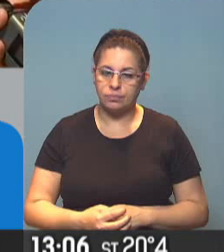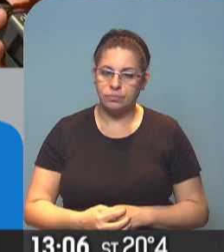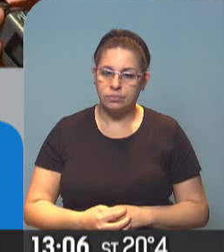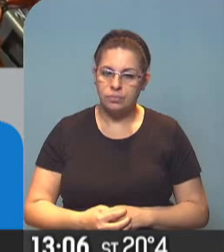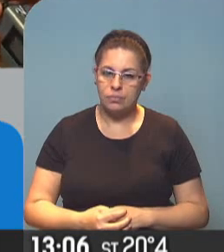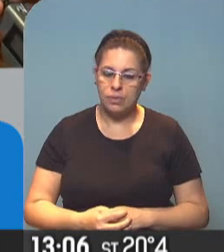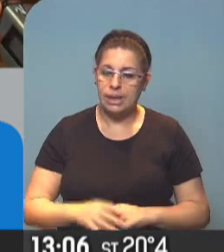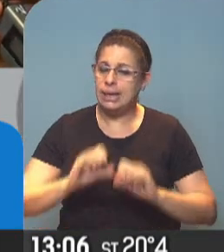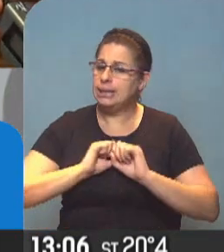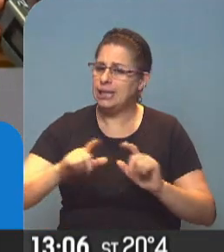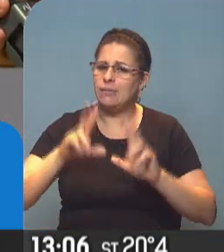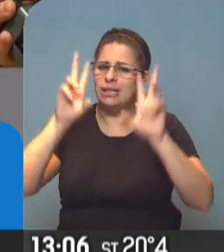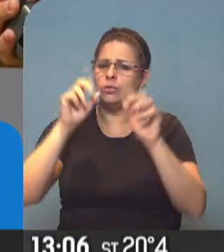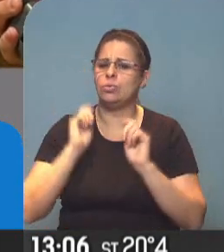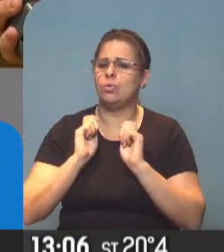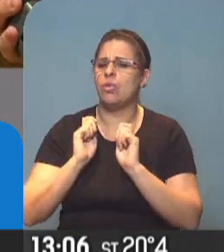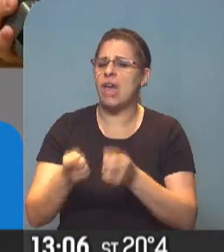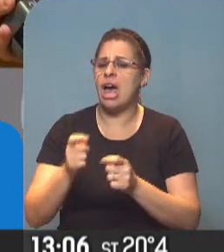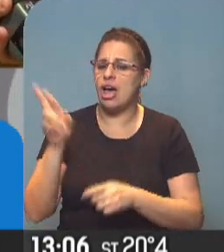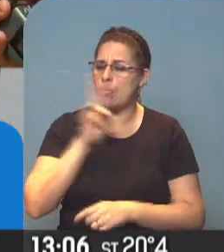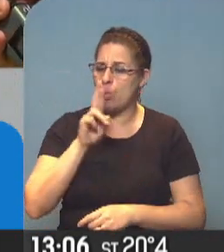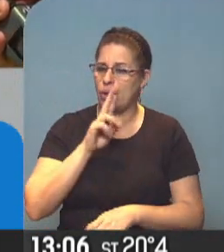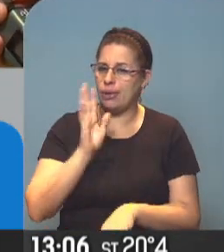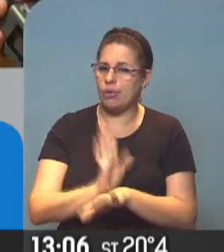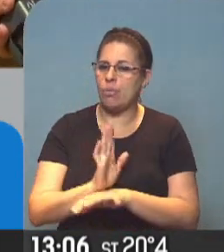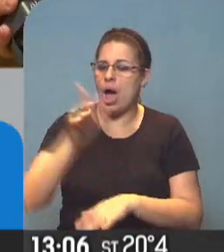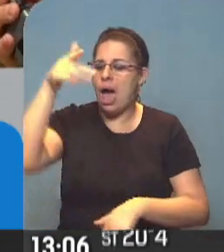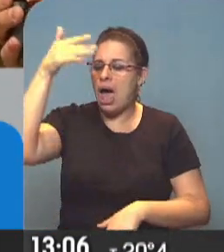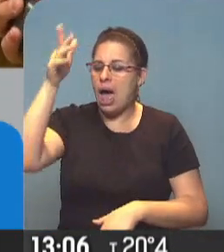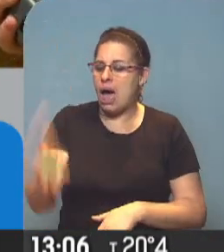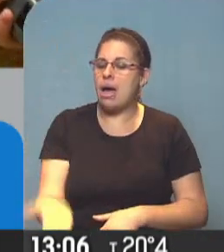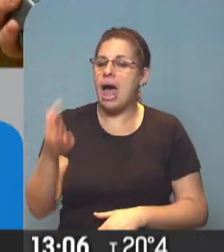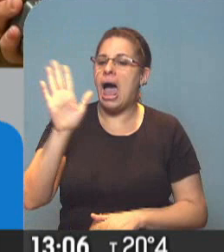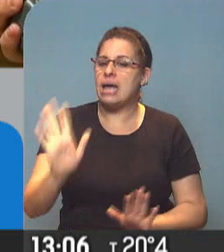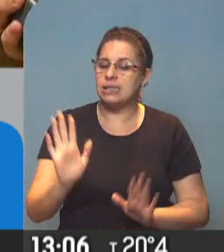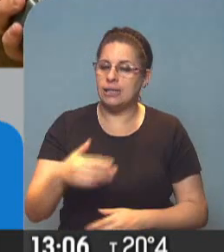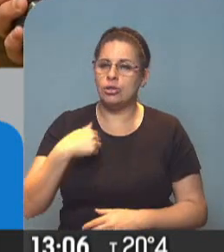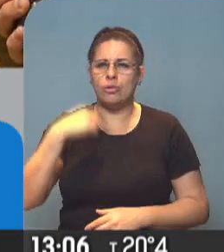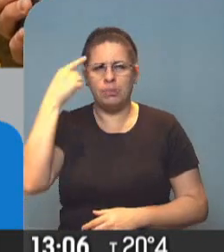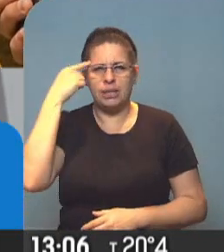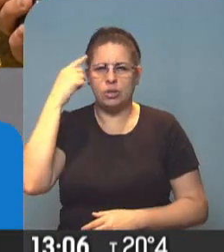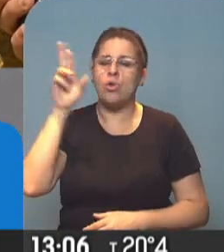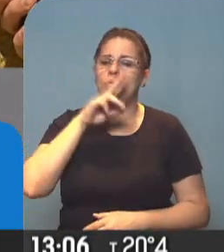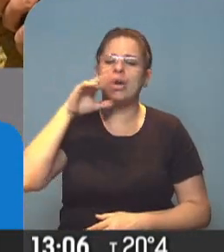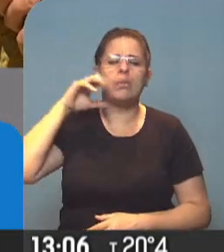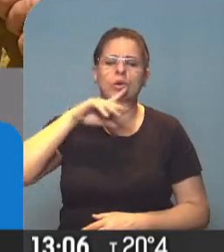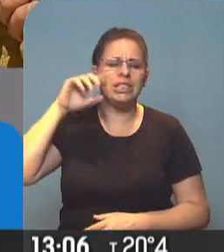son terribles y estigmatizantes yo no creo que haya mujeres botineras